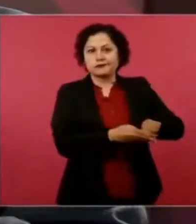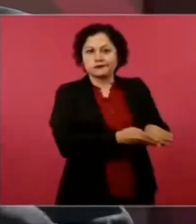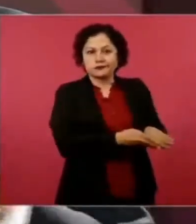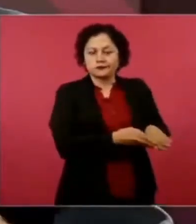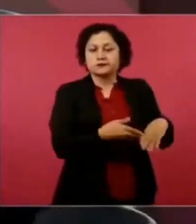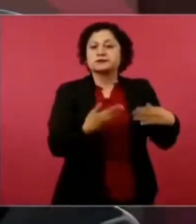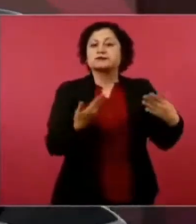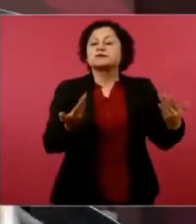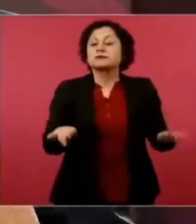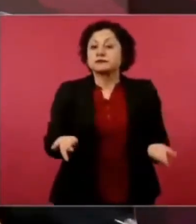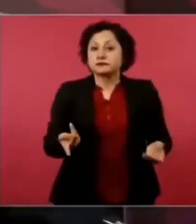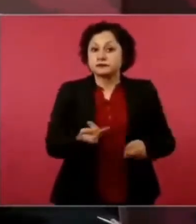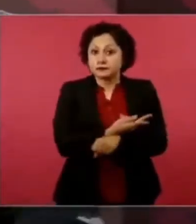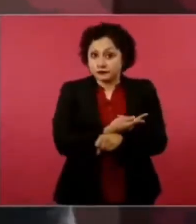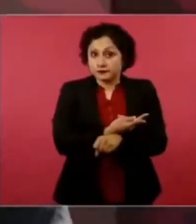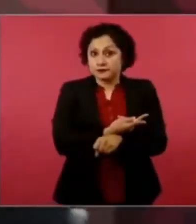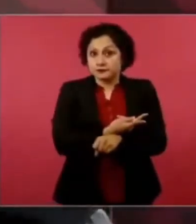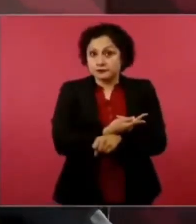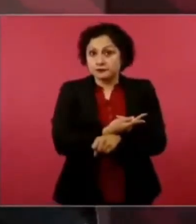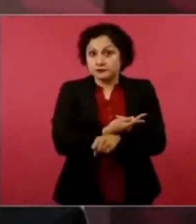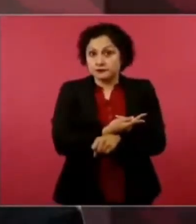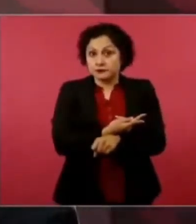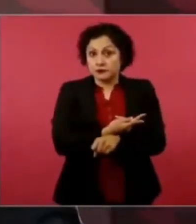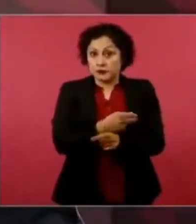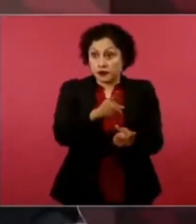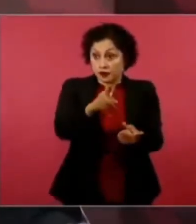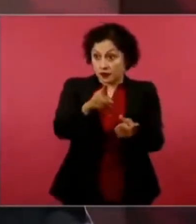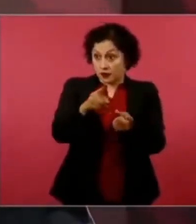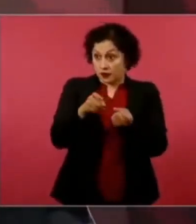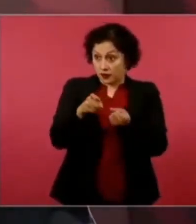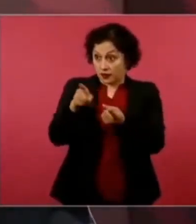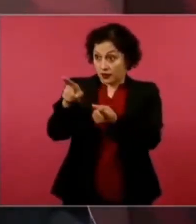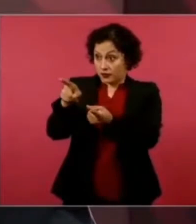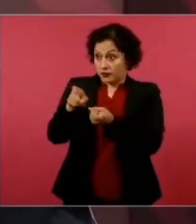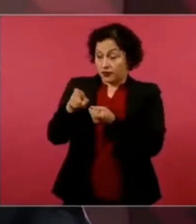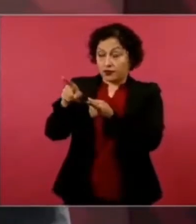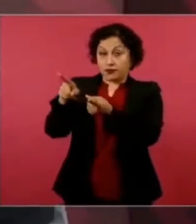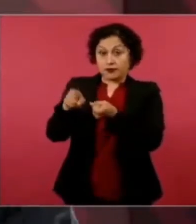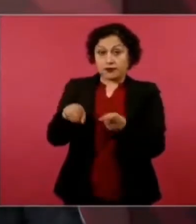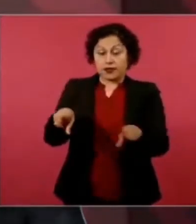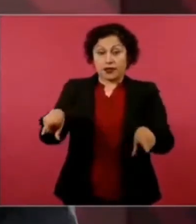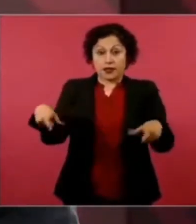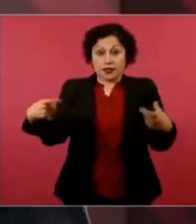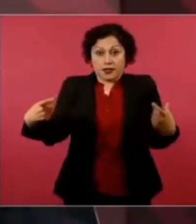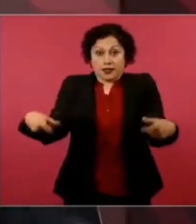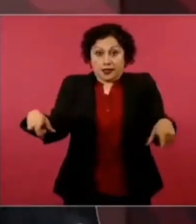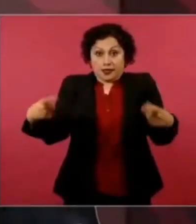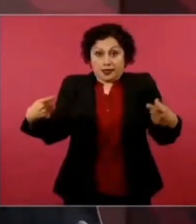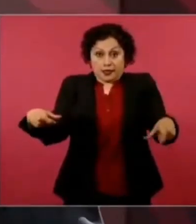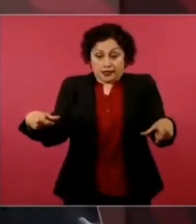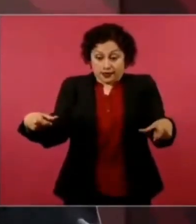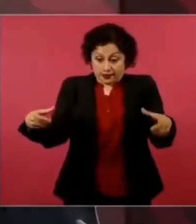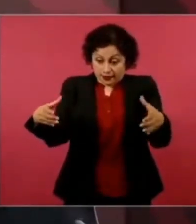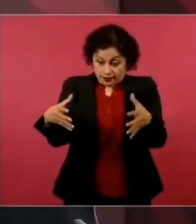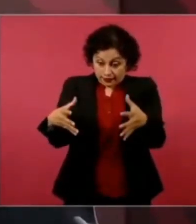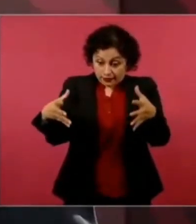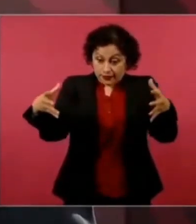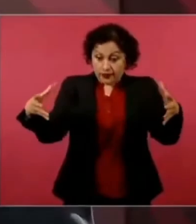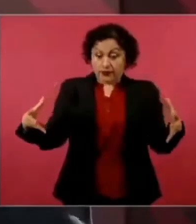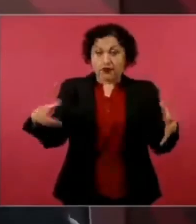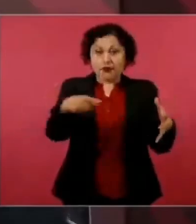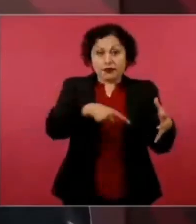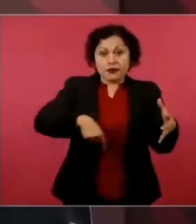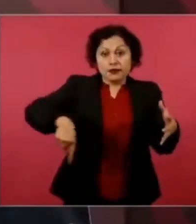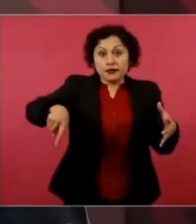el ingreso, las riquezas de México, que son el fruto